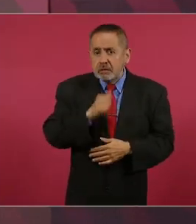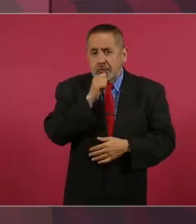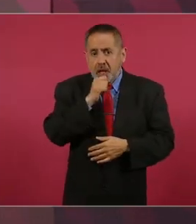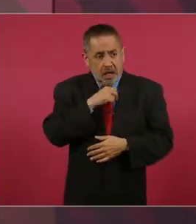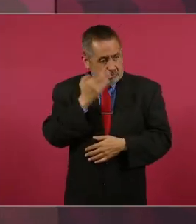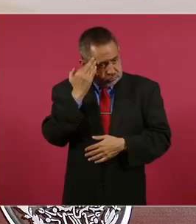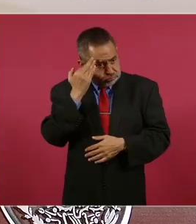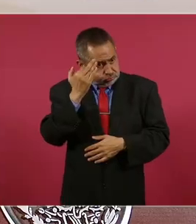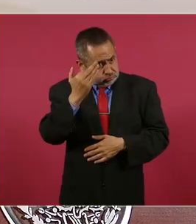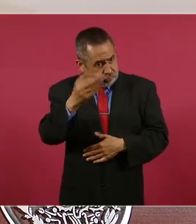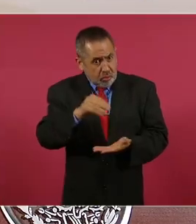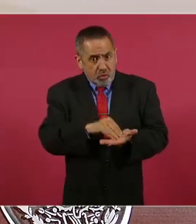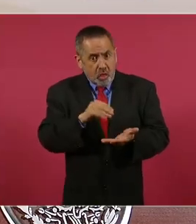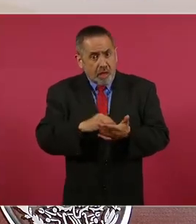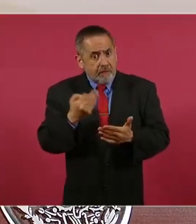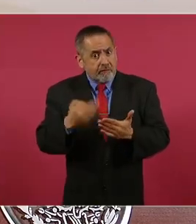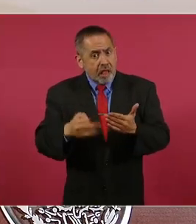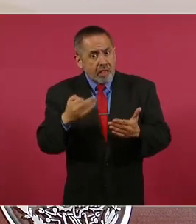¿Y ese hospital